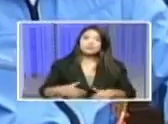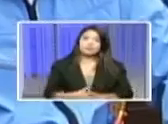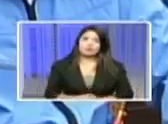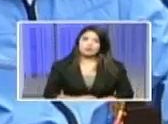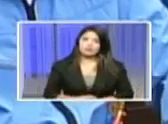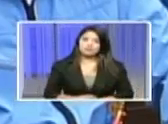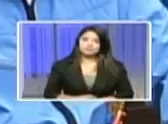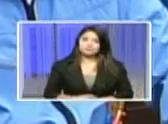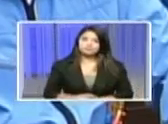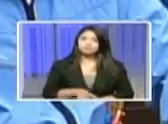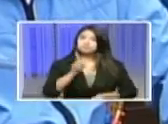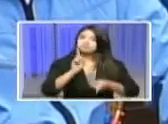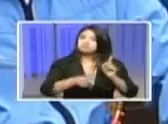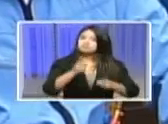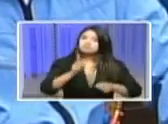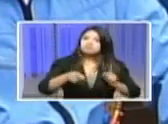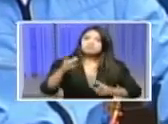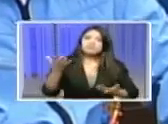a los que se